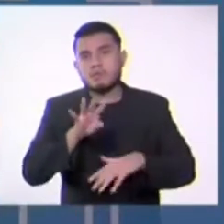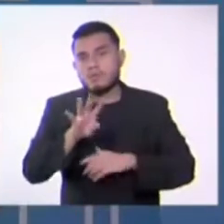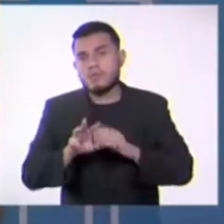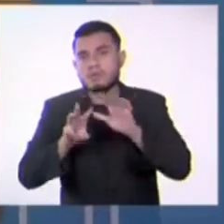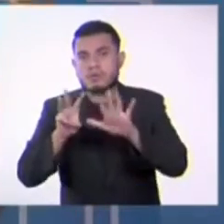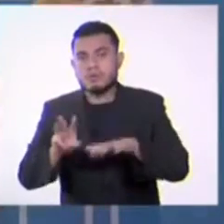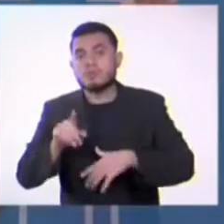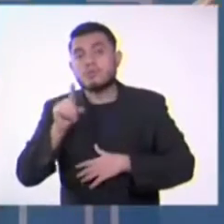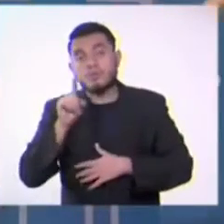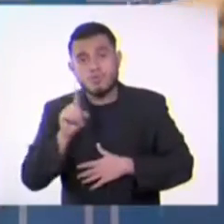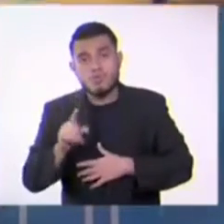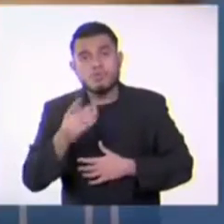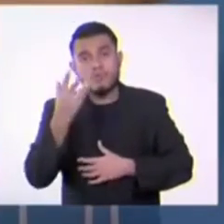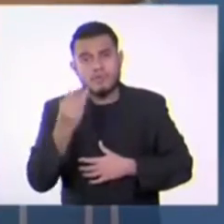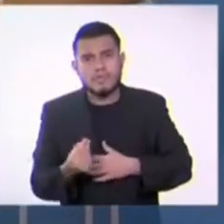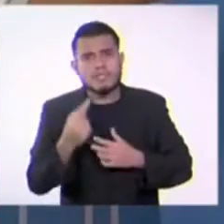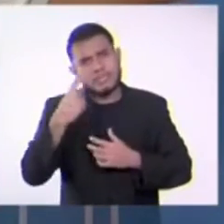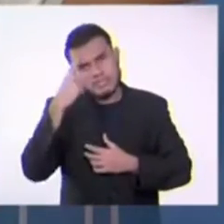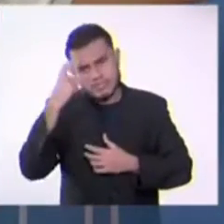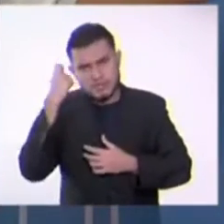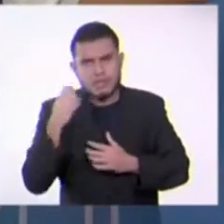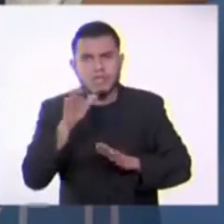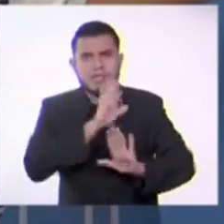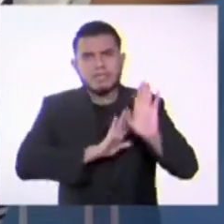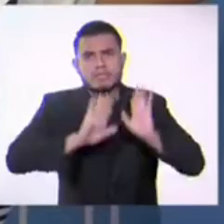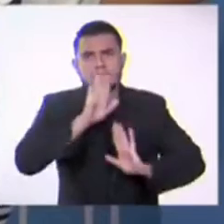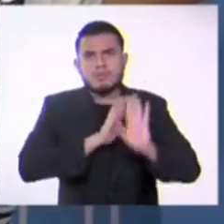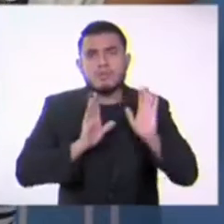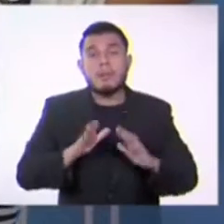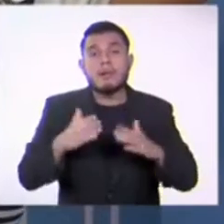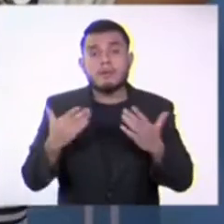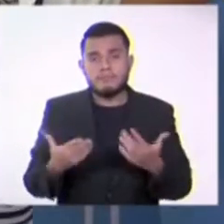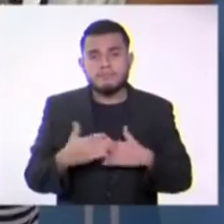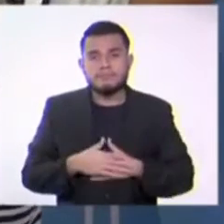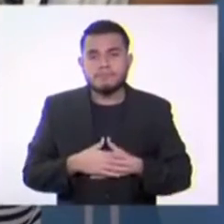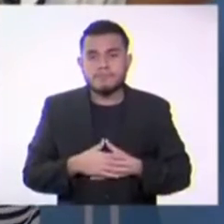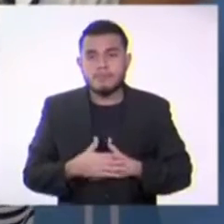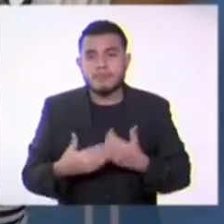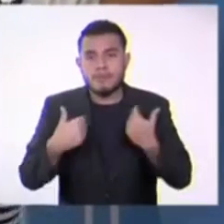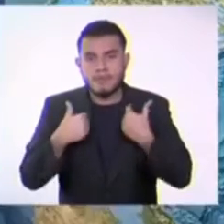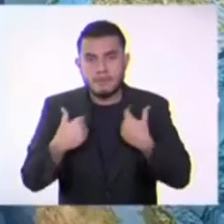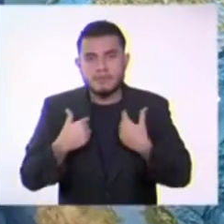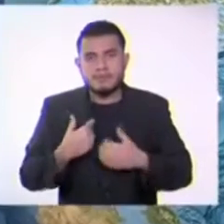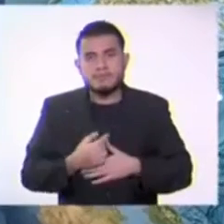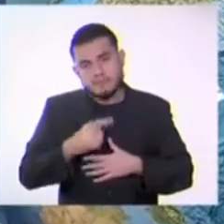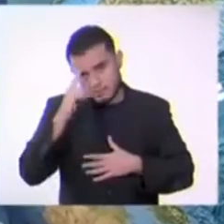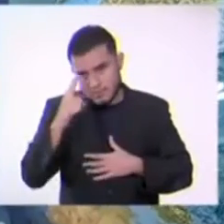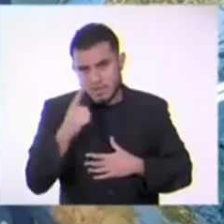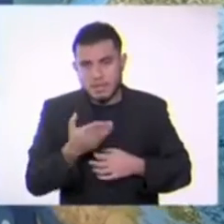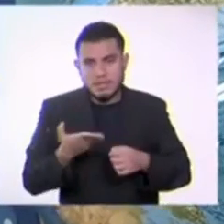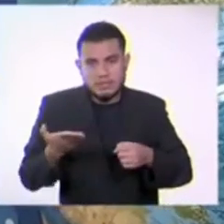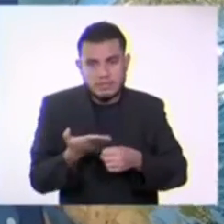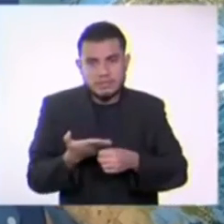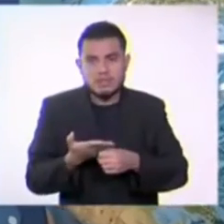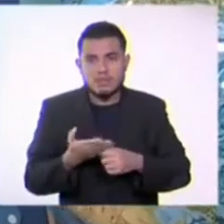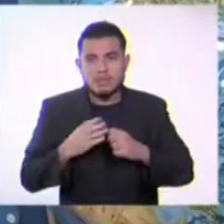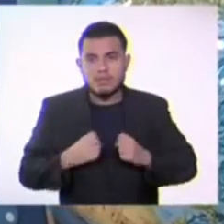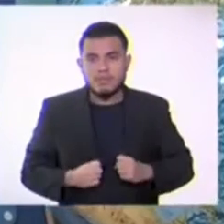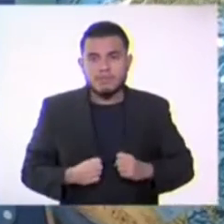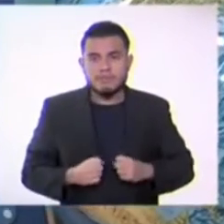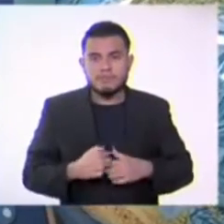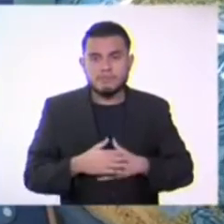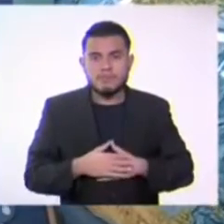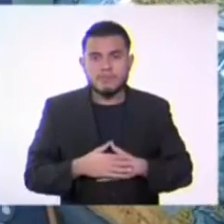fecha que se recuerda en la historia y es que tiene lugar el golpe de Estado